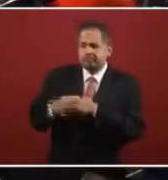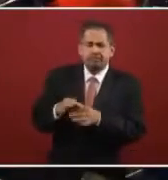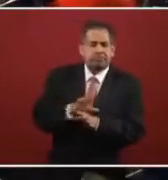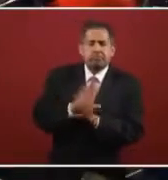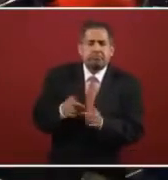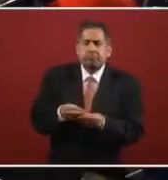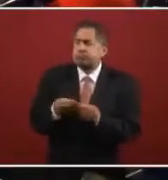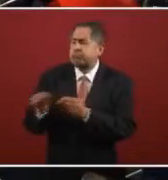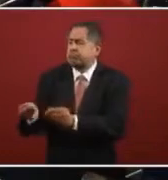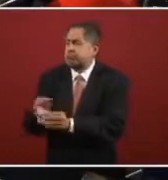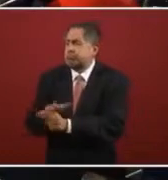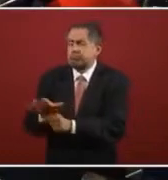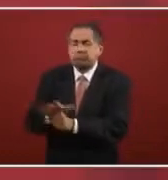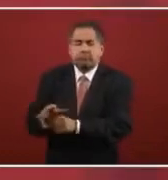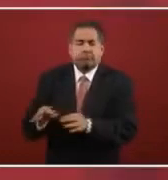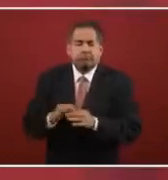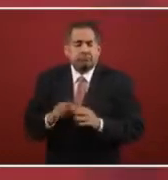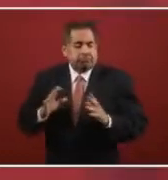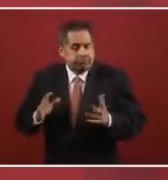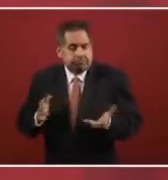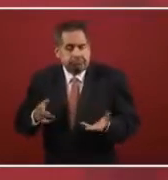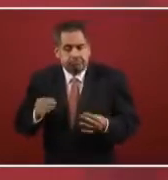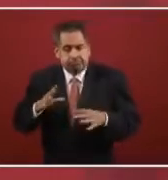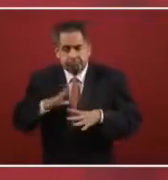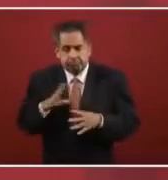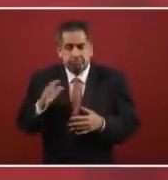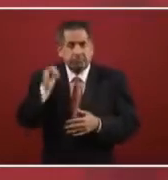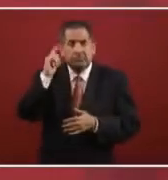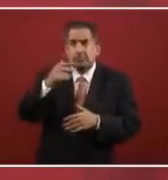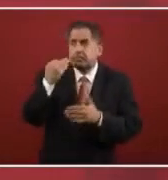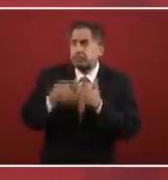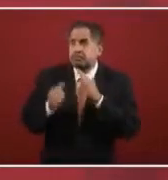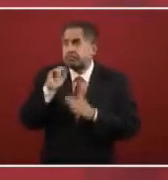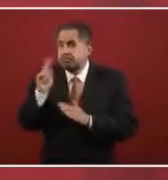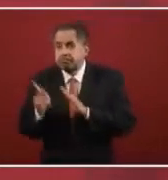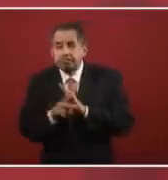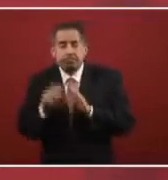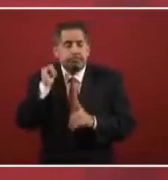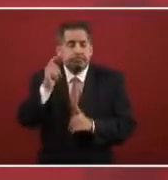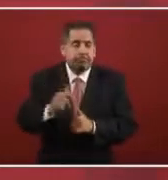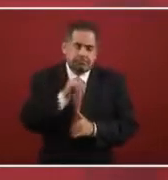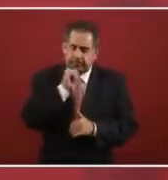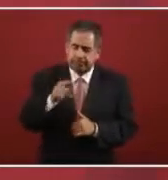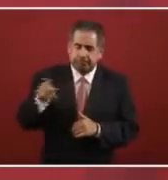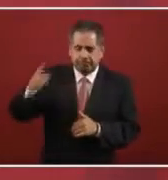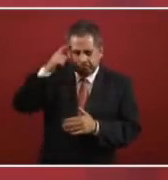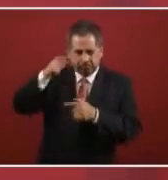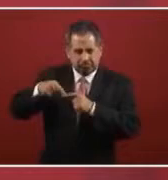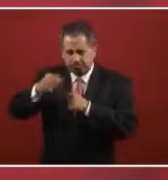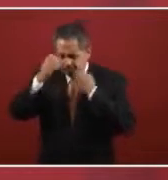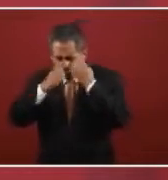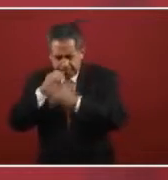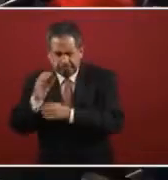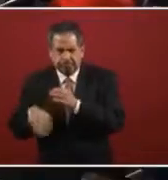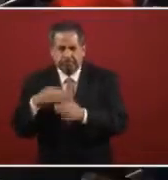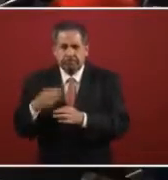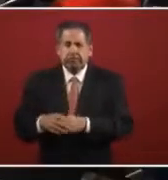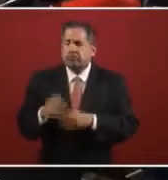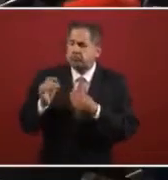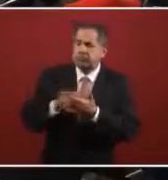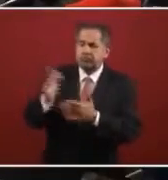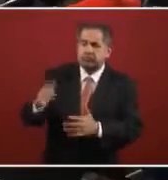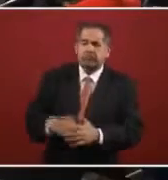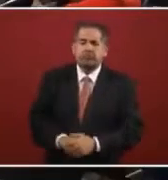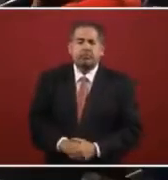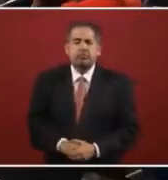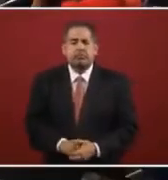cumplieron. were all Entonces, done. no tenemos So we have ningún pendiente no y yo creo que ellos worries, están terminando su evaluación. and so we Muchas believe they're gracias. finishing